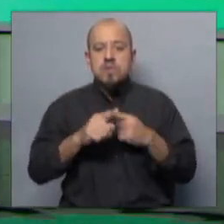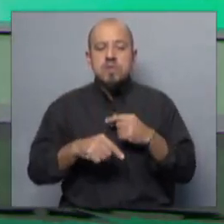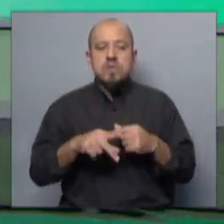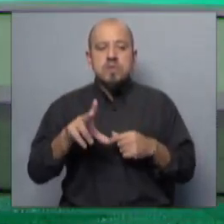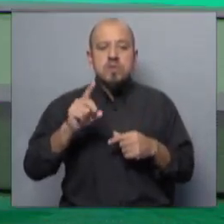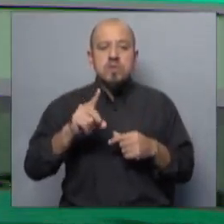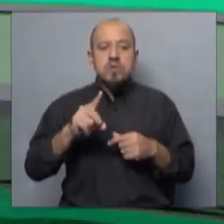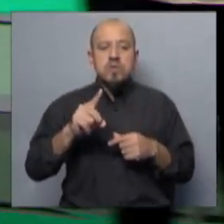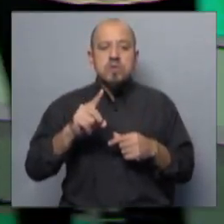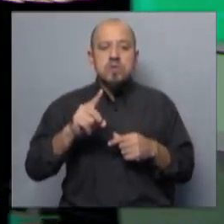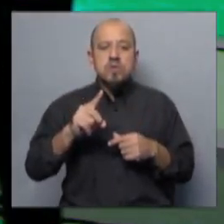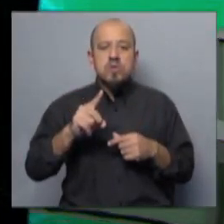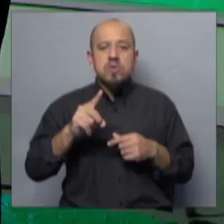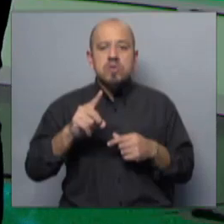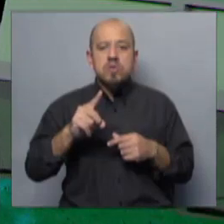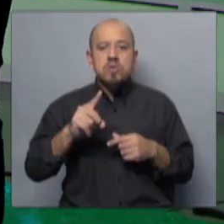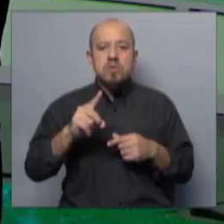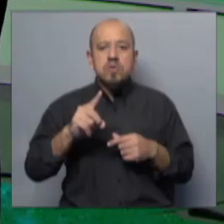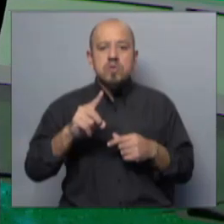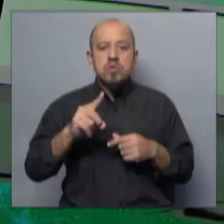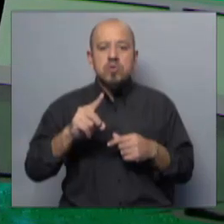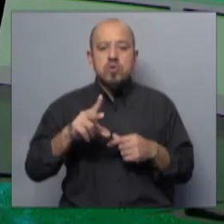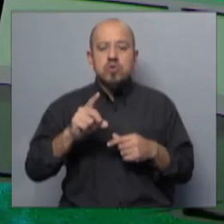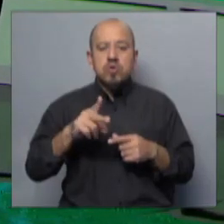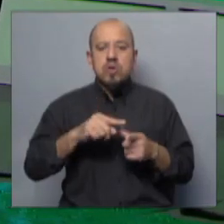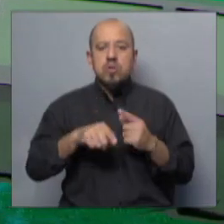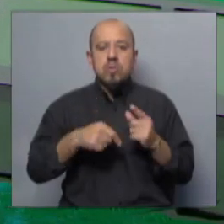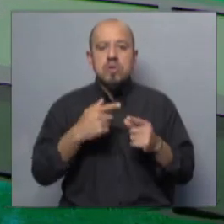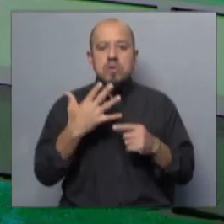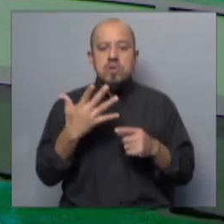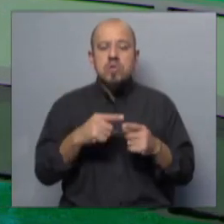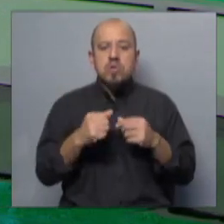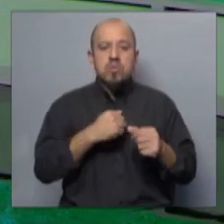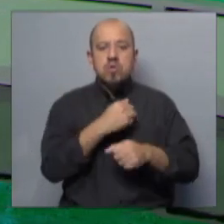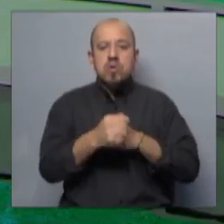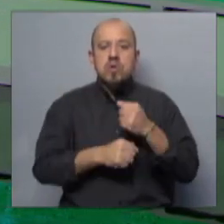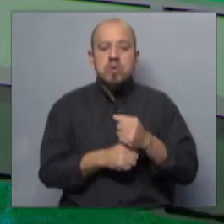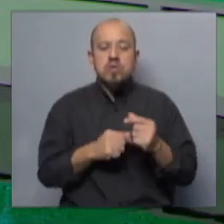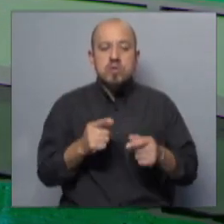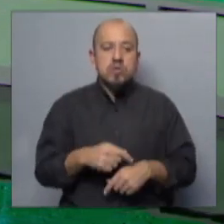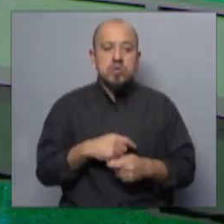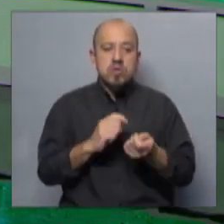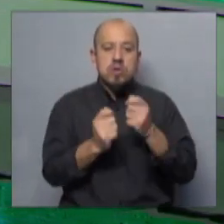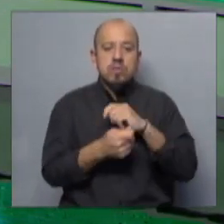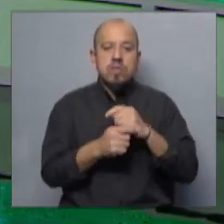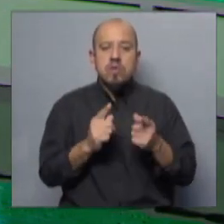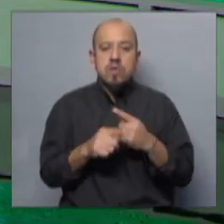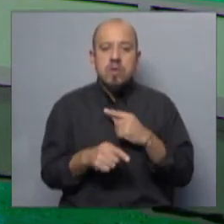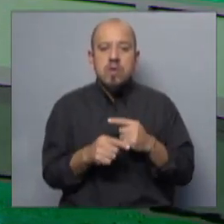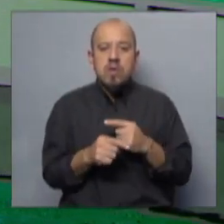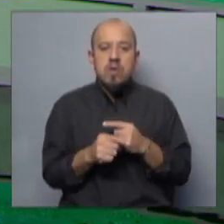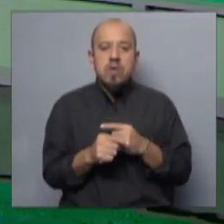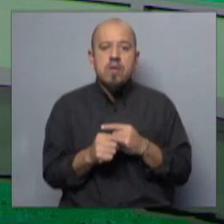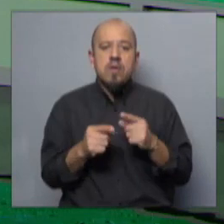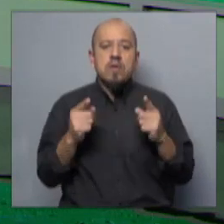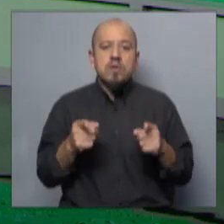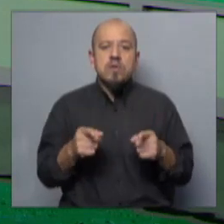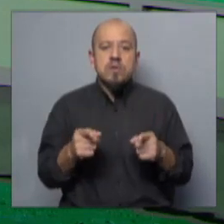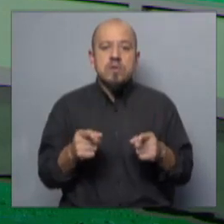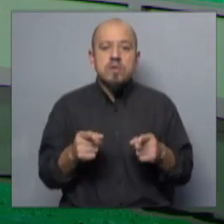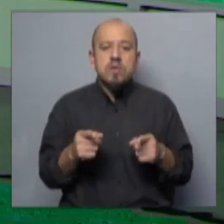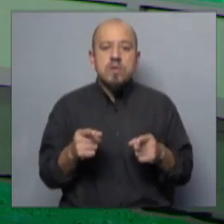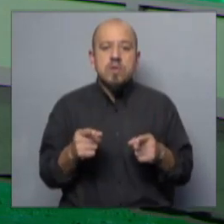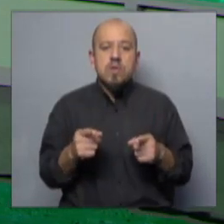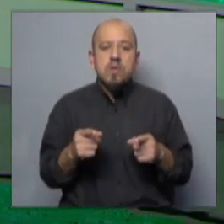12,5 anual esto cambio en los últimos años en los últimos meses para nosotros tres meses esto bajó